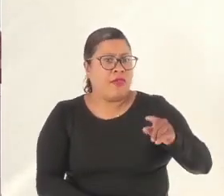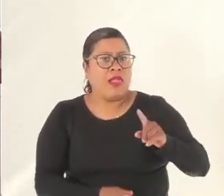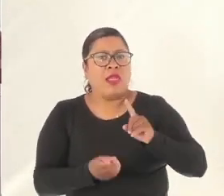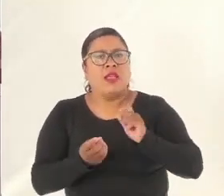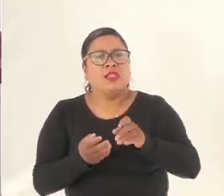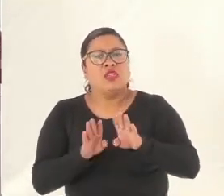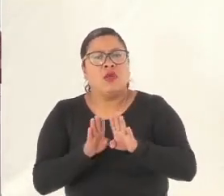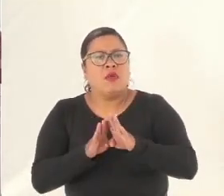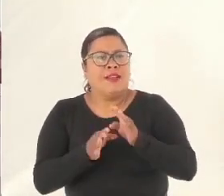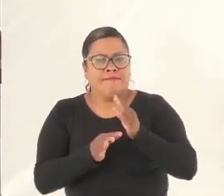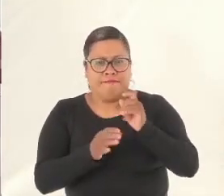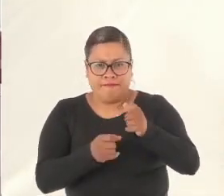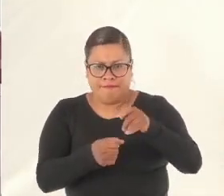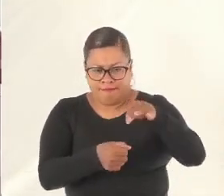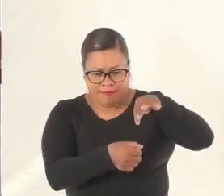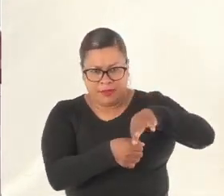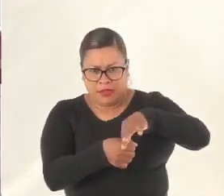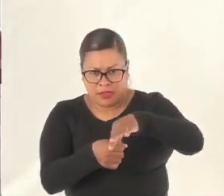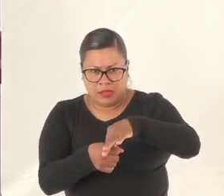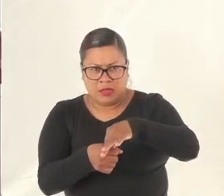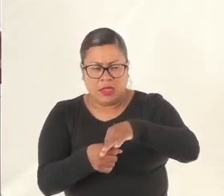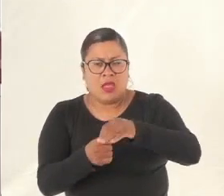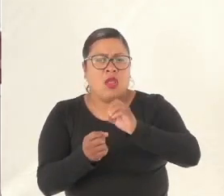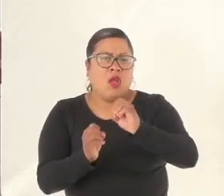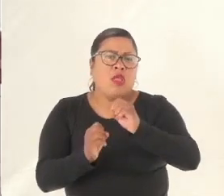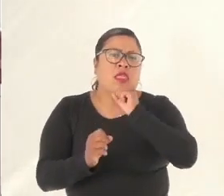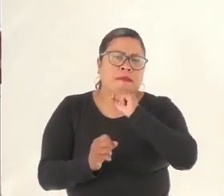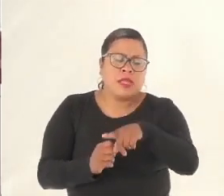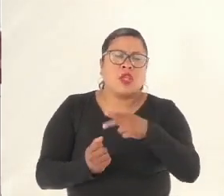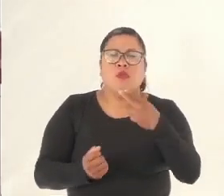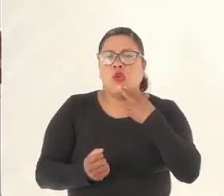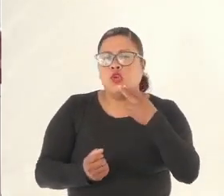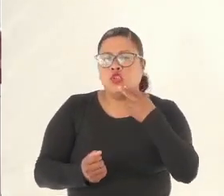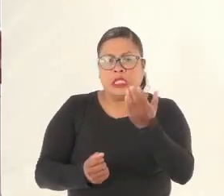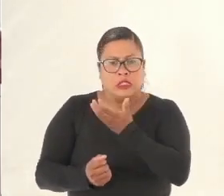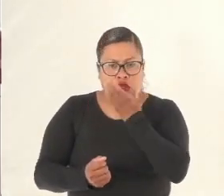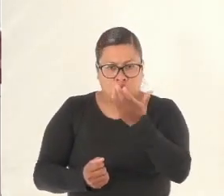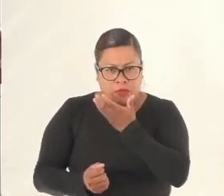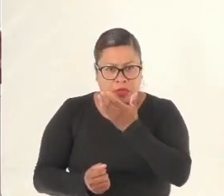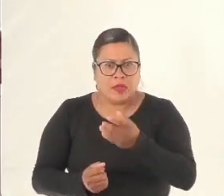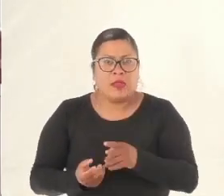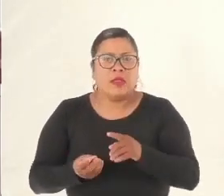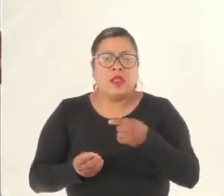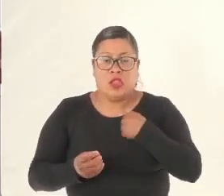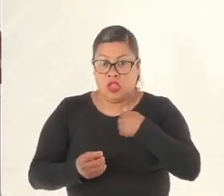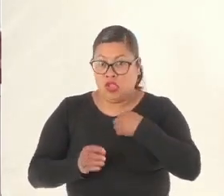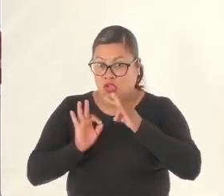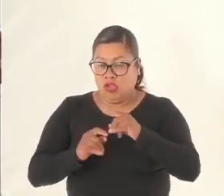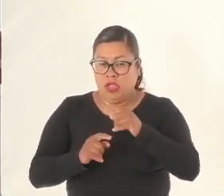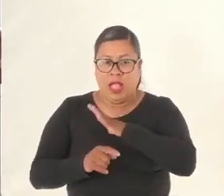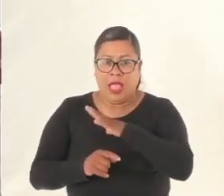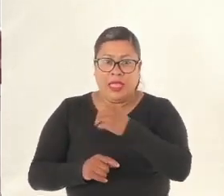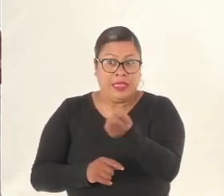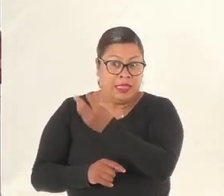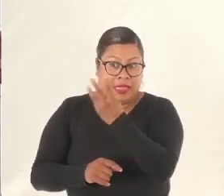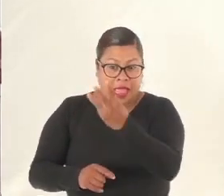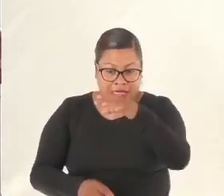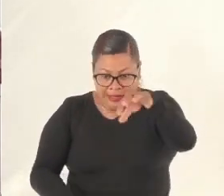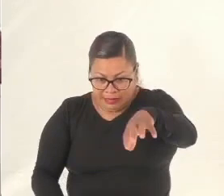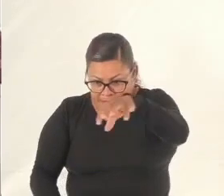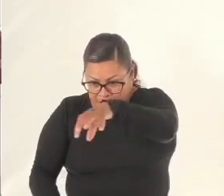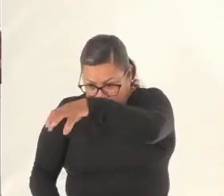normativo comúnmente denominado de usos y costumbres en el distrito al cual pertenezco hay tres municipios